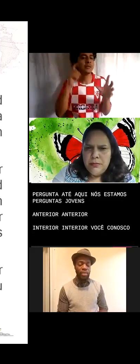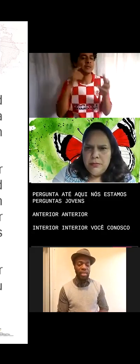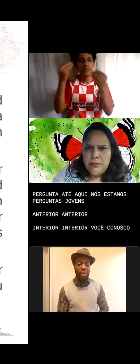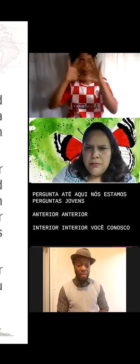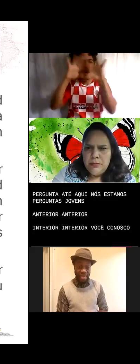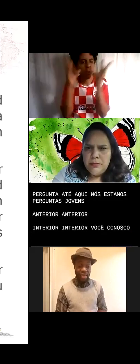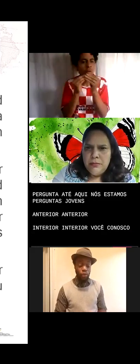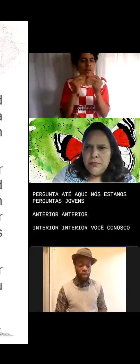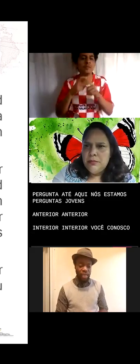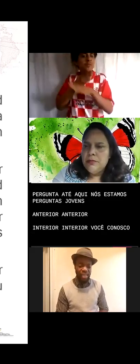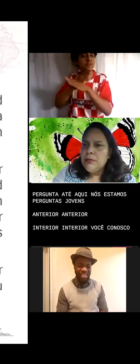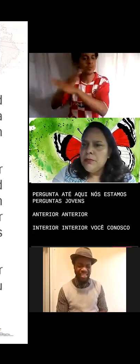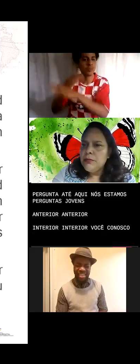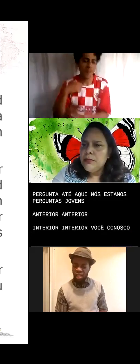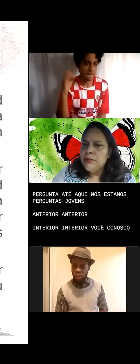cómo